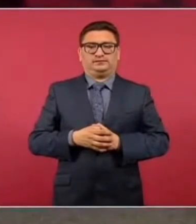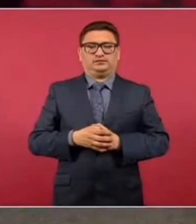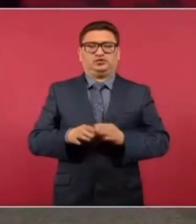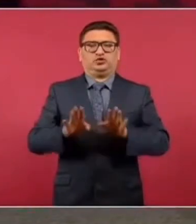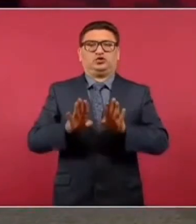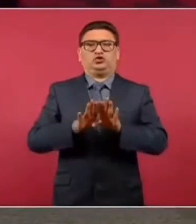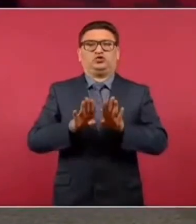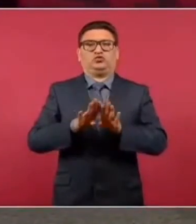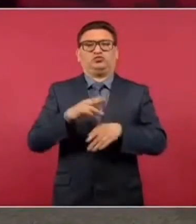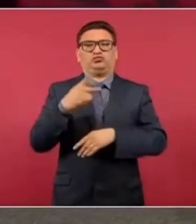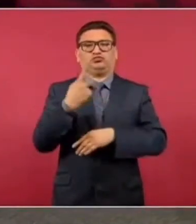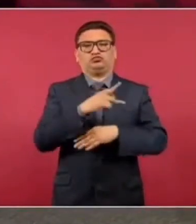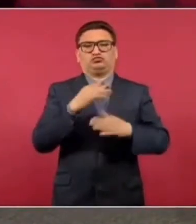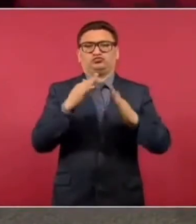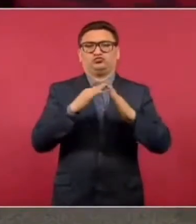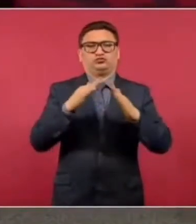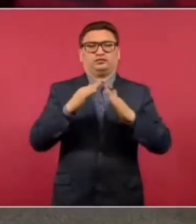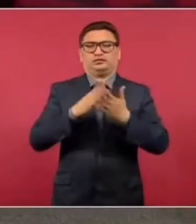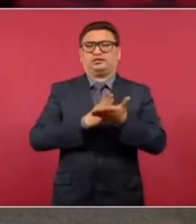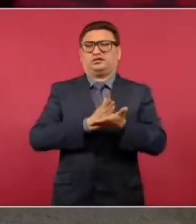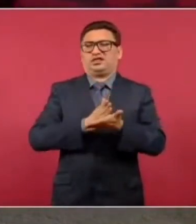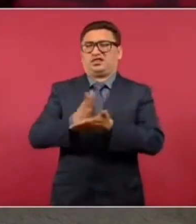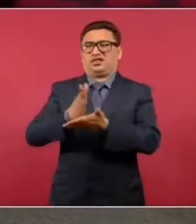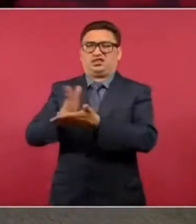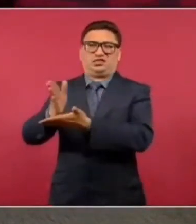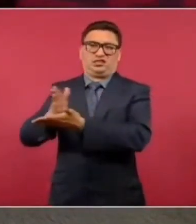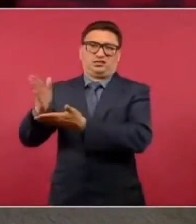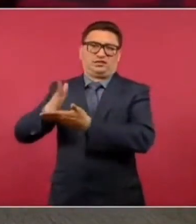fuese su casa, se metieron hasta la cocina.